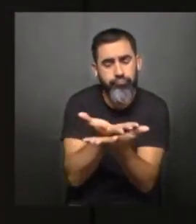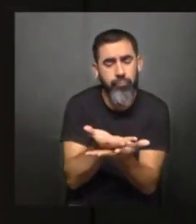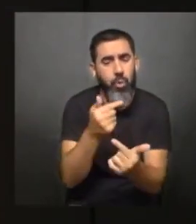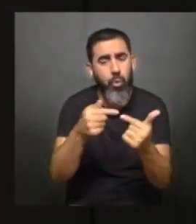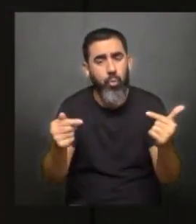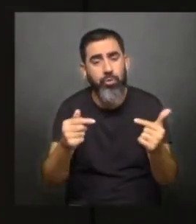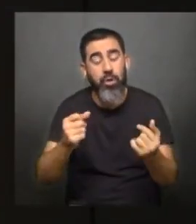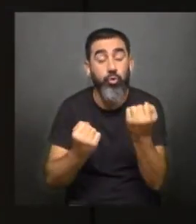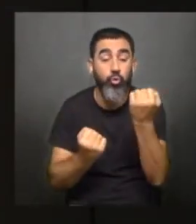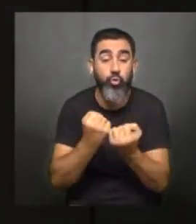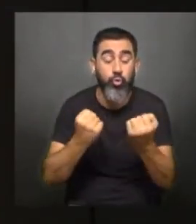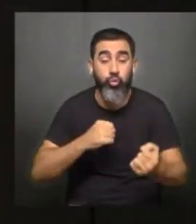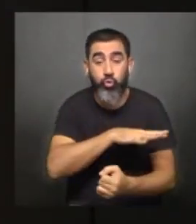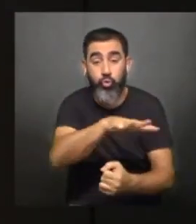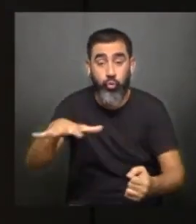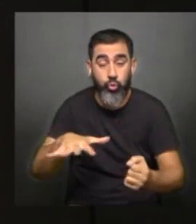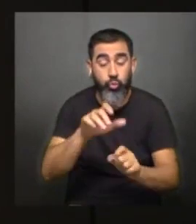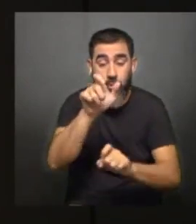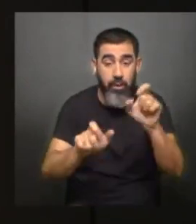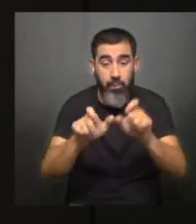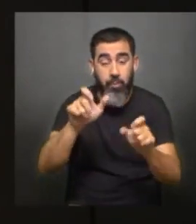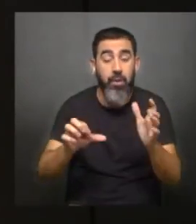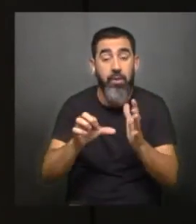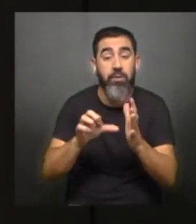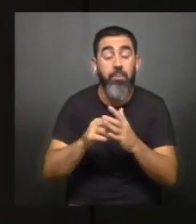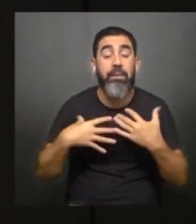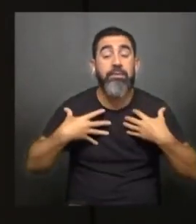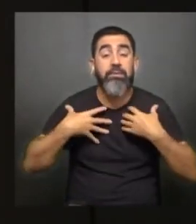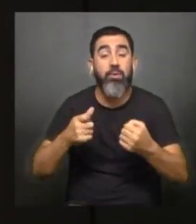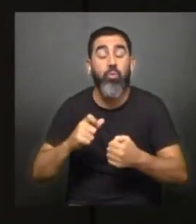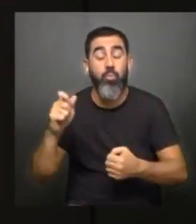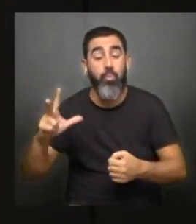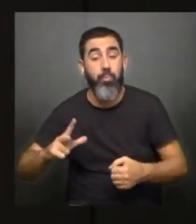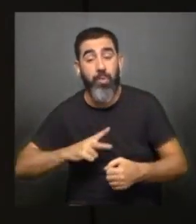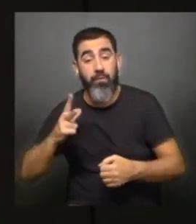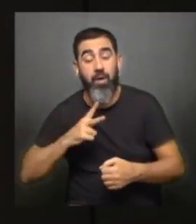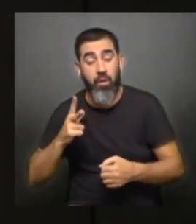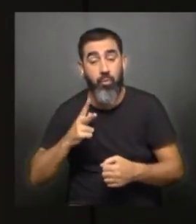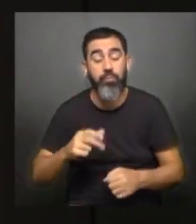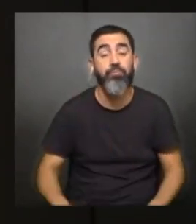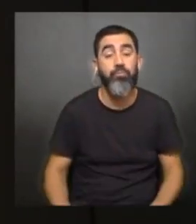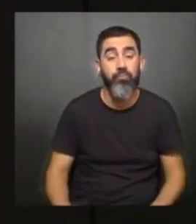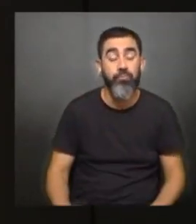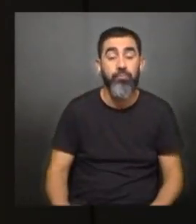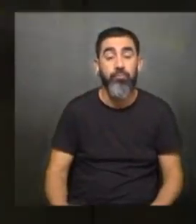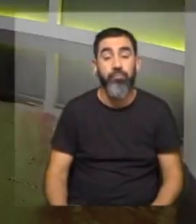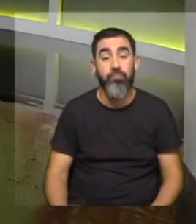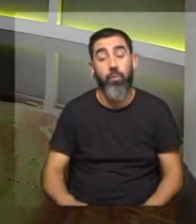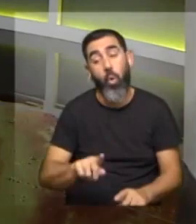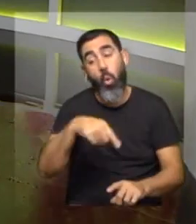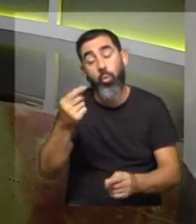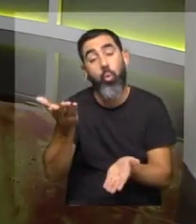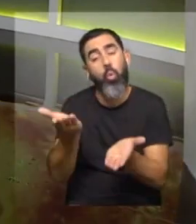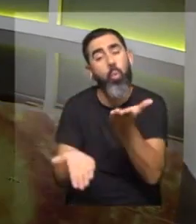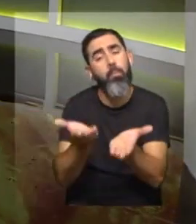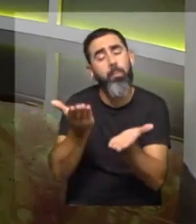mirada socioeconómica, ¿no?, entre los usuarios del sistema de salud, prestadores privados, ya sean mutualistas, seguros y demás, y los